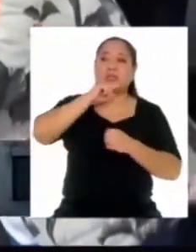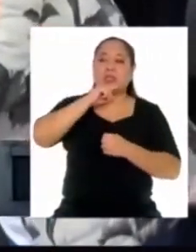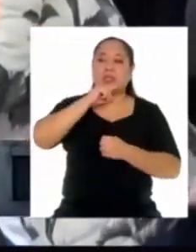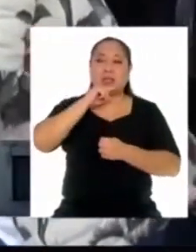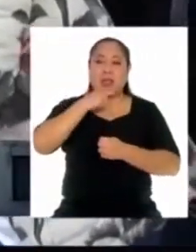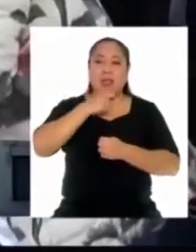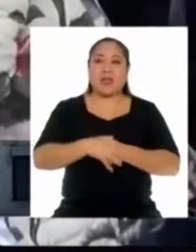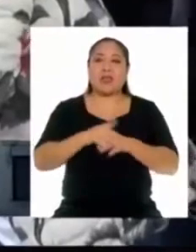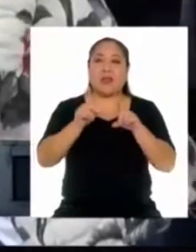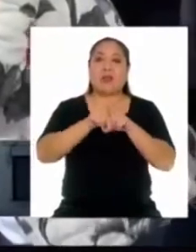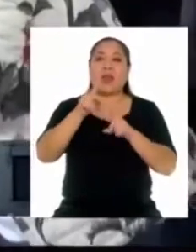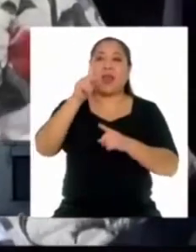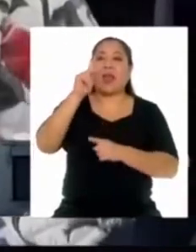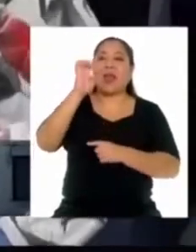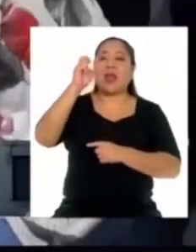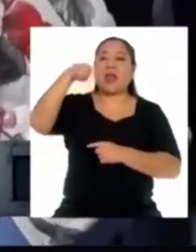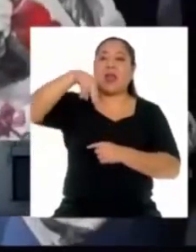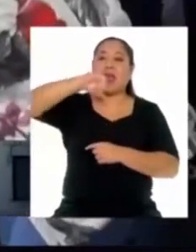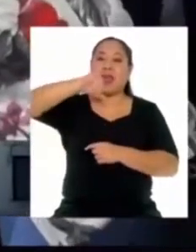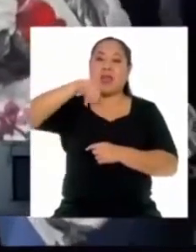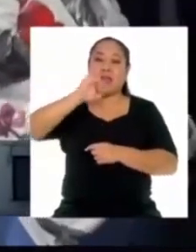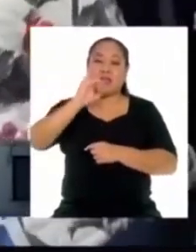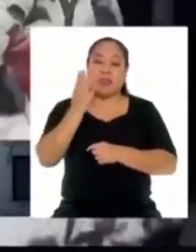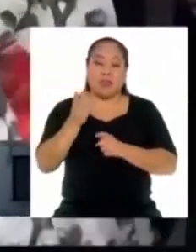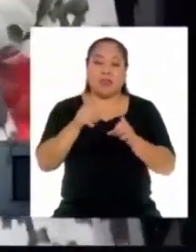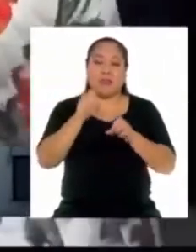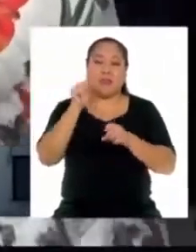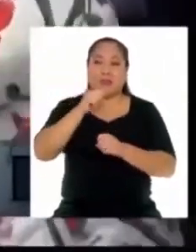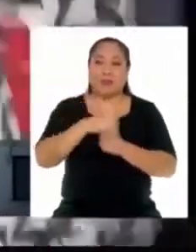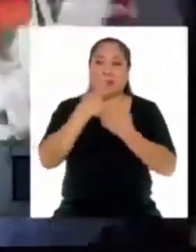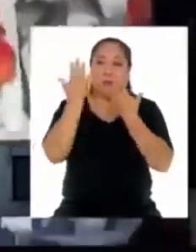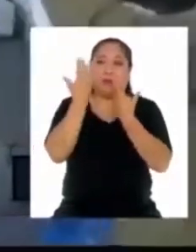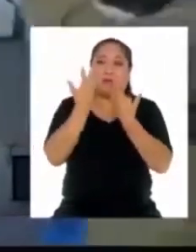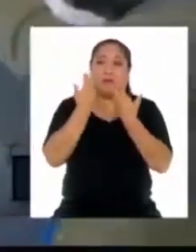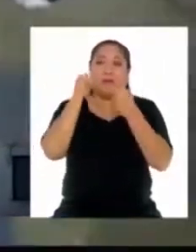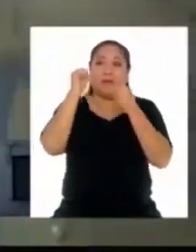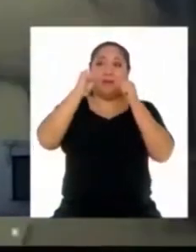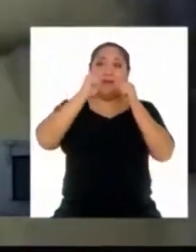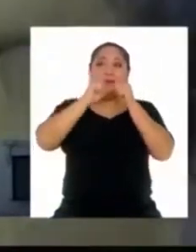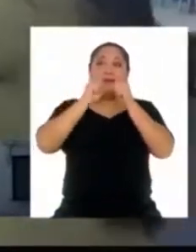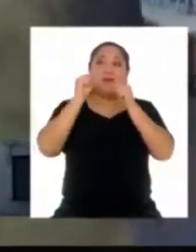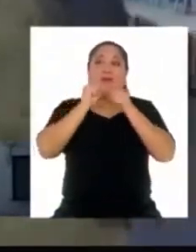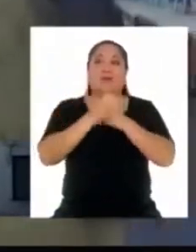5 años le superó con 40.000 votos. Noticias 12, Darlene Téllez.